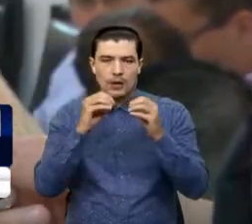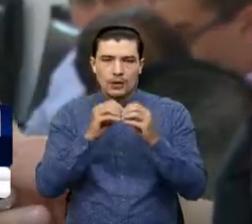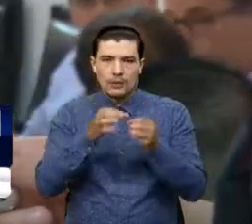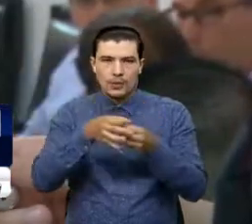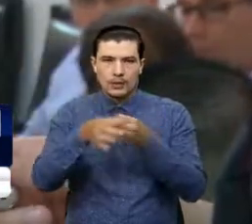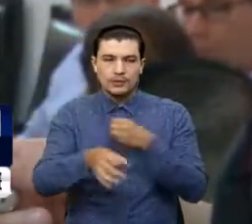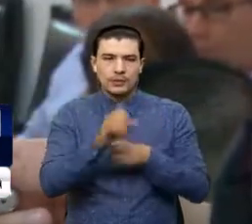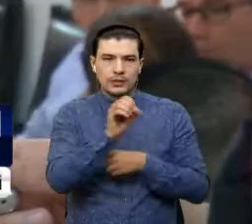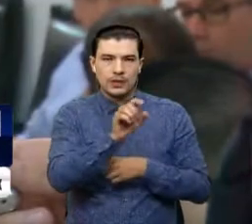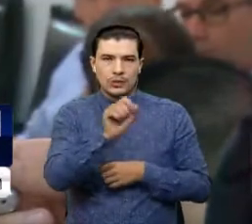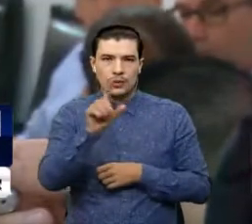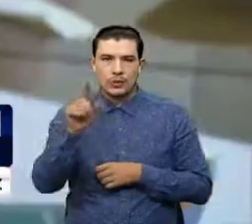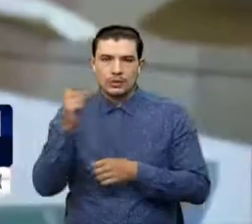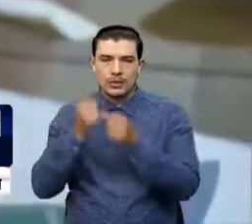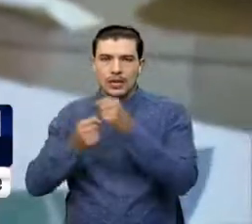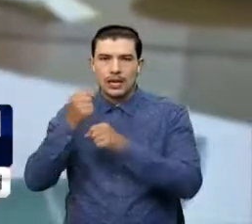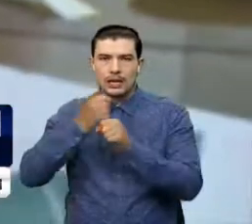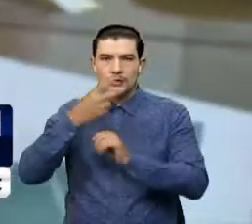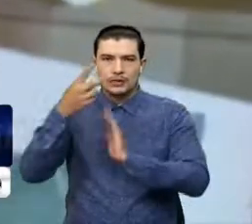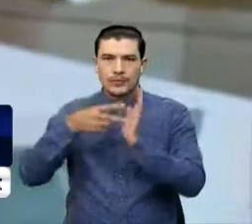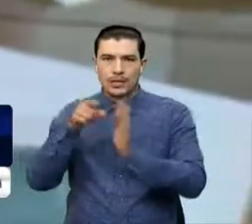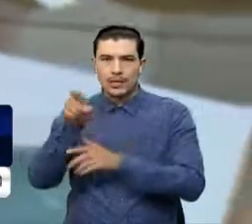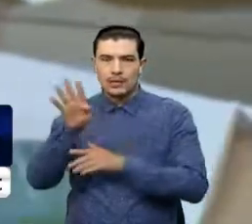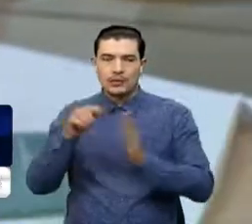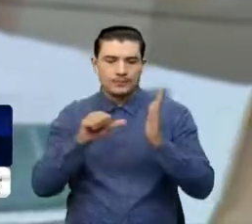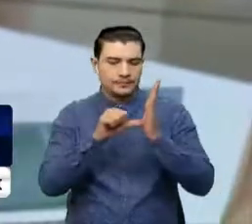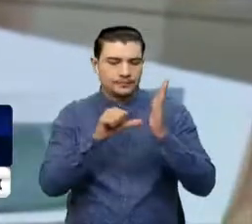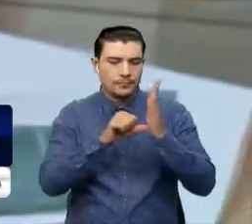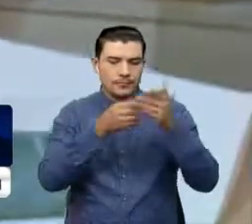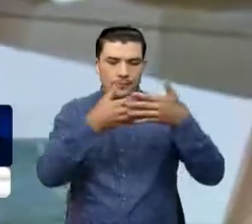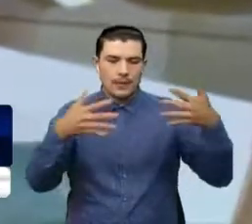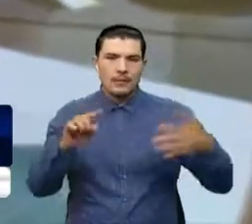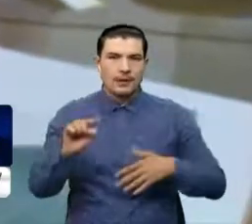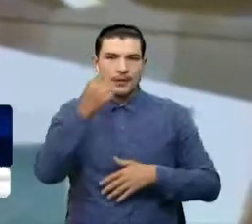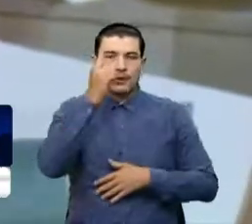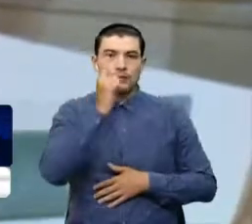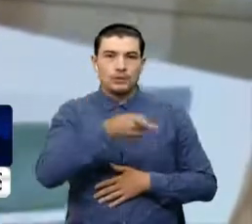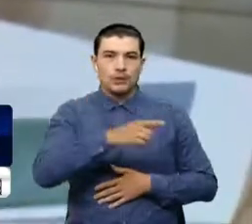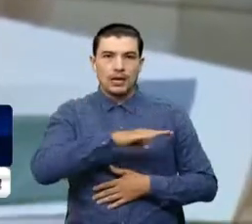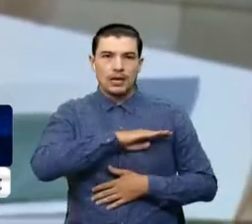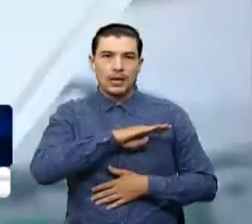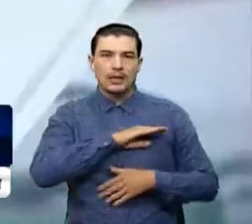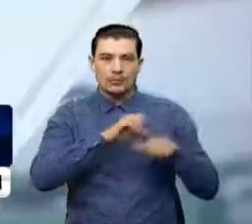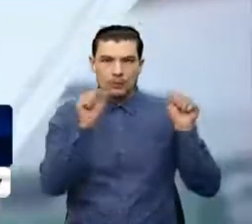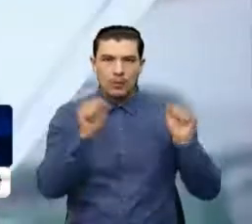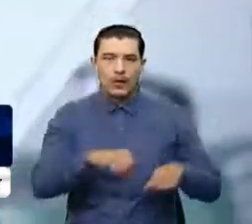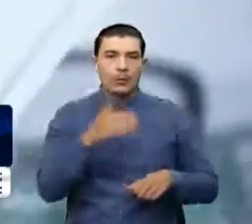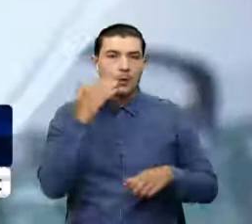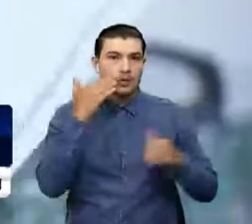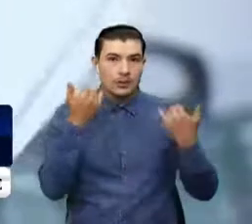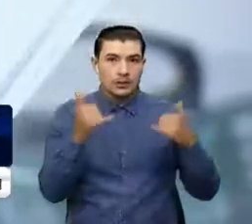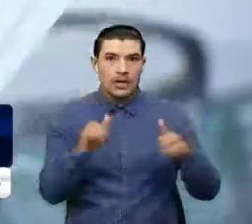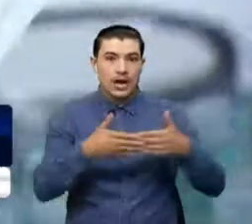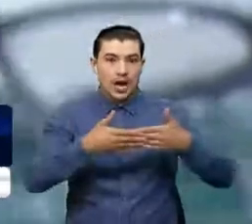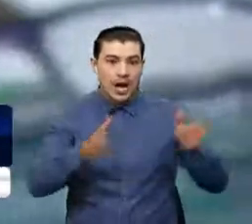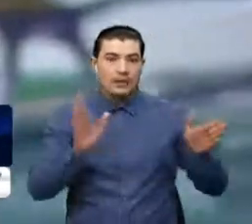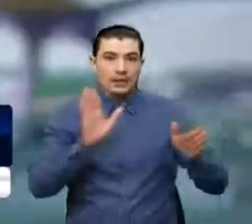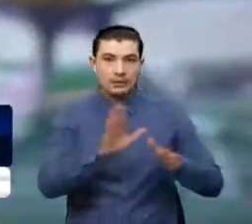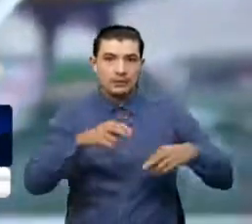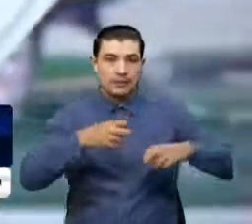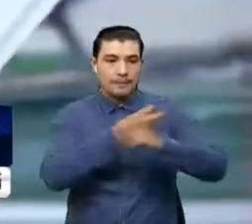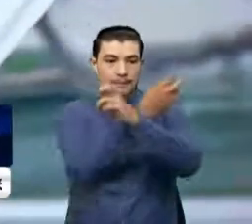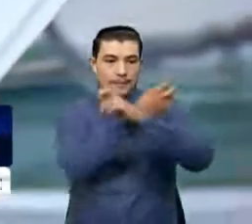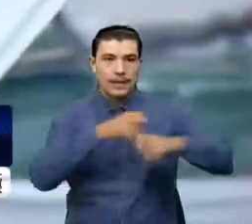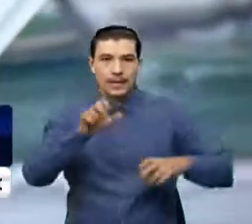el 2014 en el párrafo primero le faculta al alcalde para que una vez que habilitado los los parques lineales